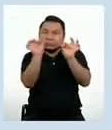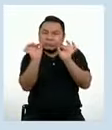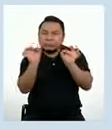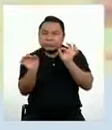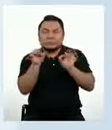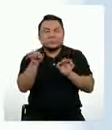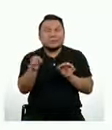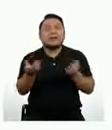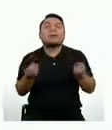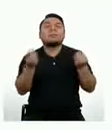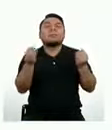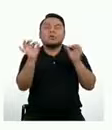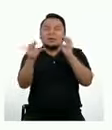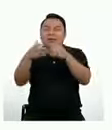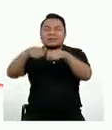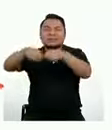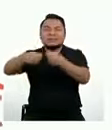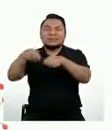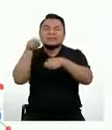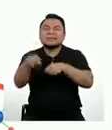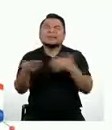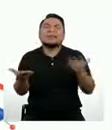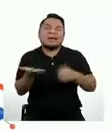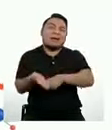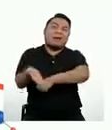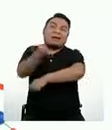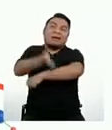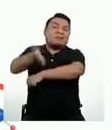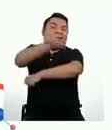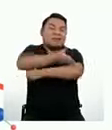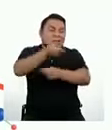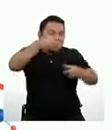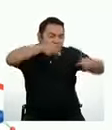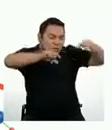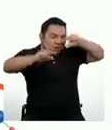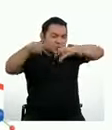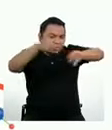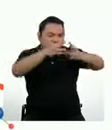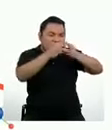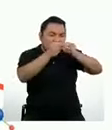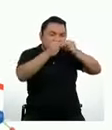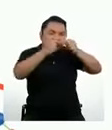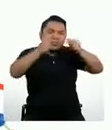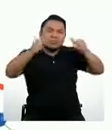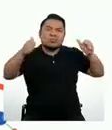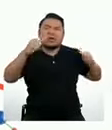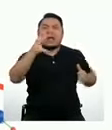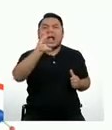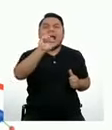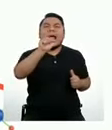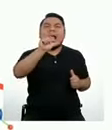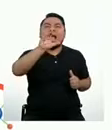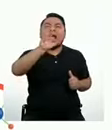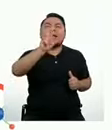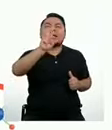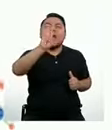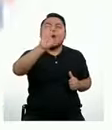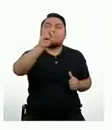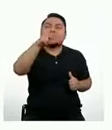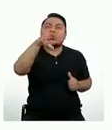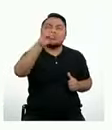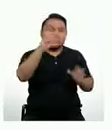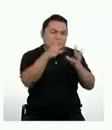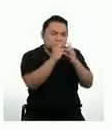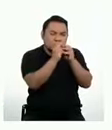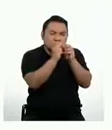que el plástico está formado por compuestos químicos muy complejos que forman cadenas de carbono larguísimas. Estas cadenas